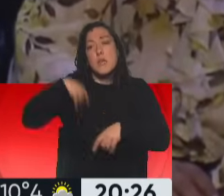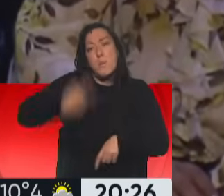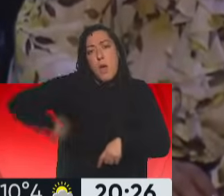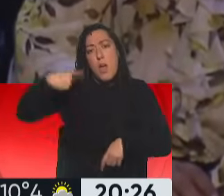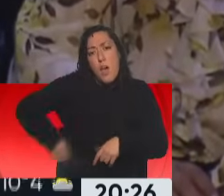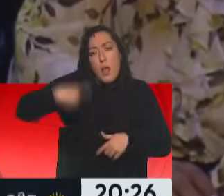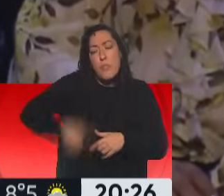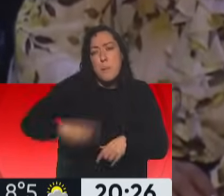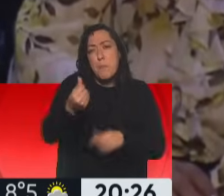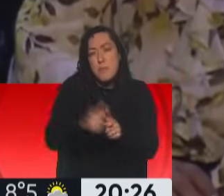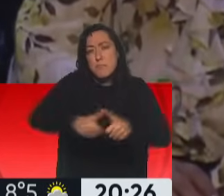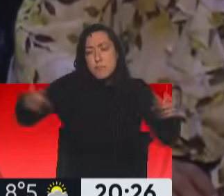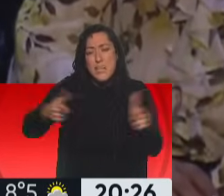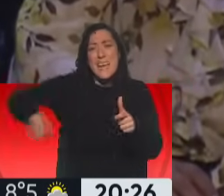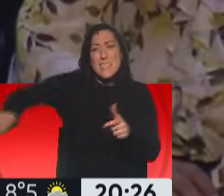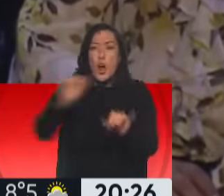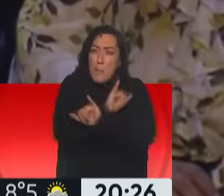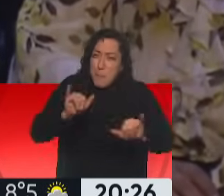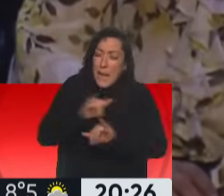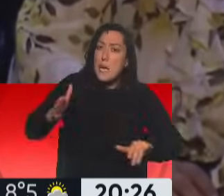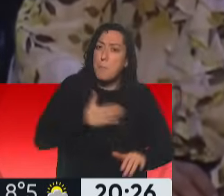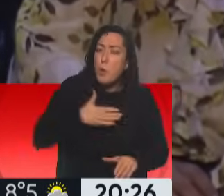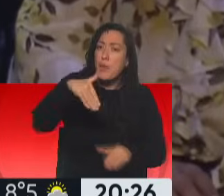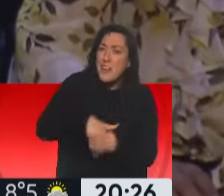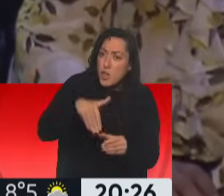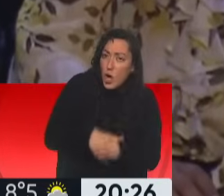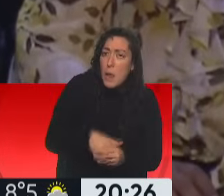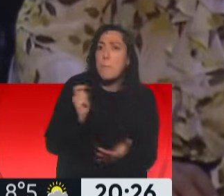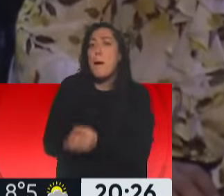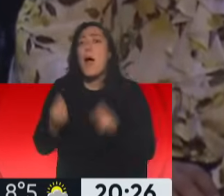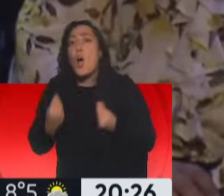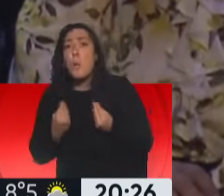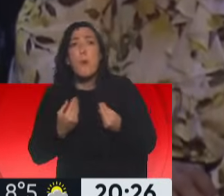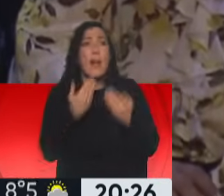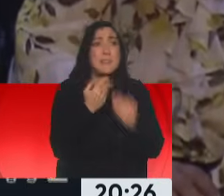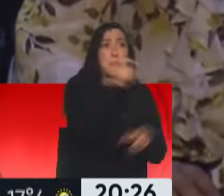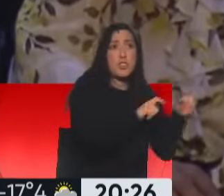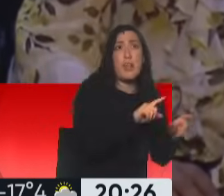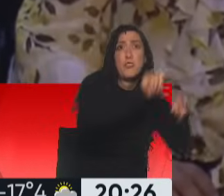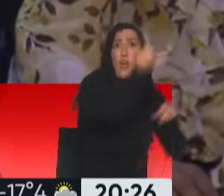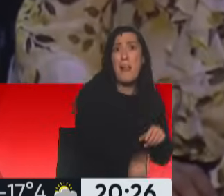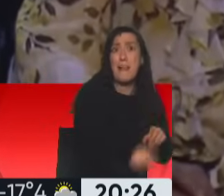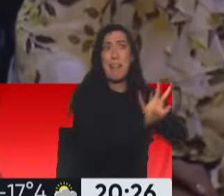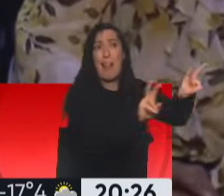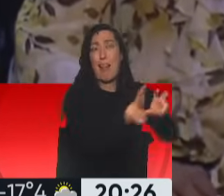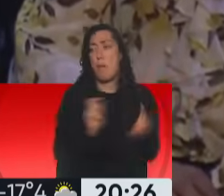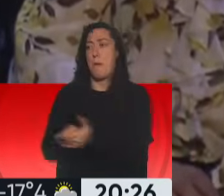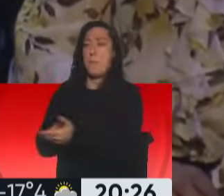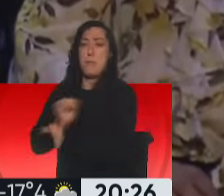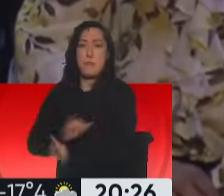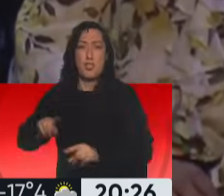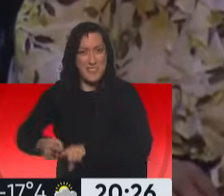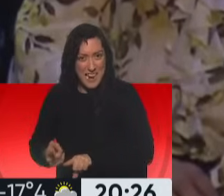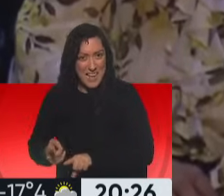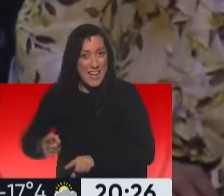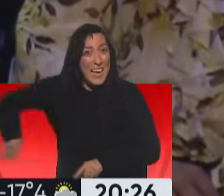sistemáticamente. Financiaron sus propias campañas electorales con el dinero de todos los argentinos. Y ni siquiera tuvieron el reparo de